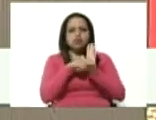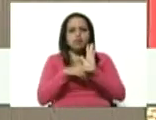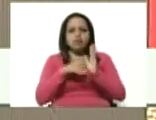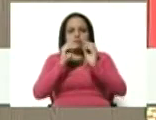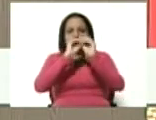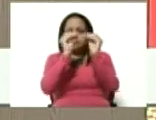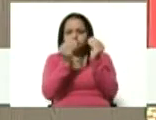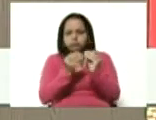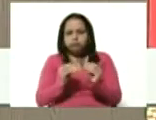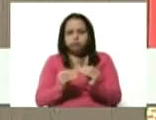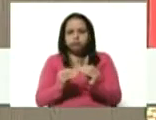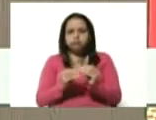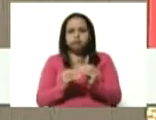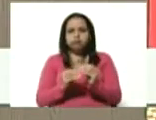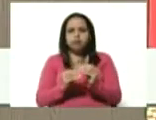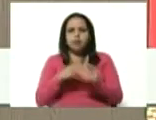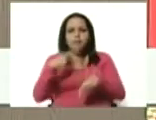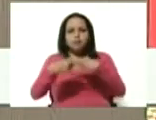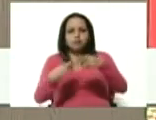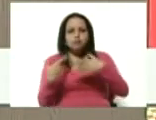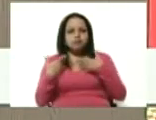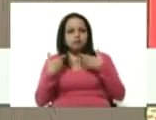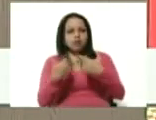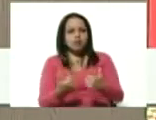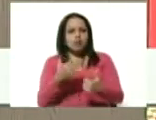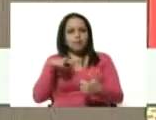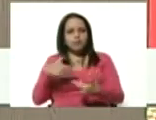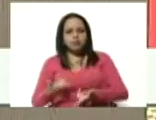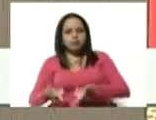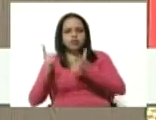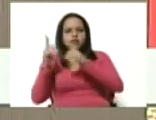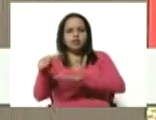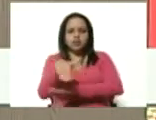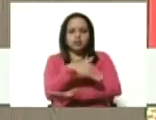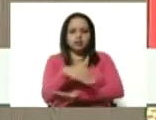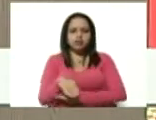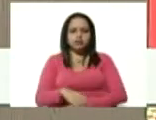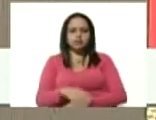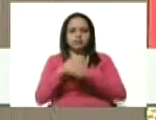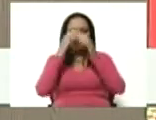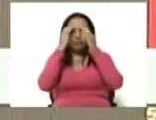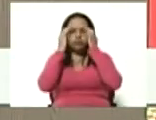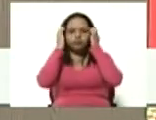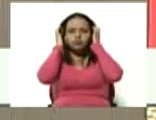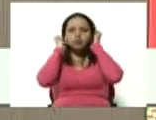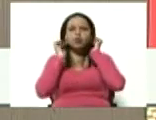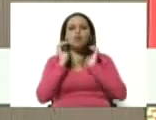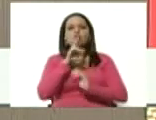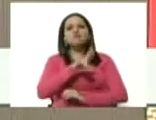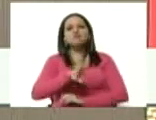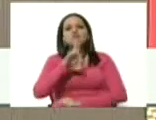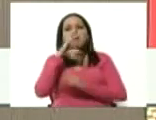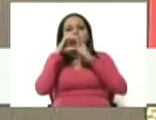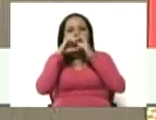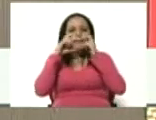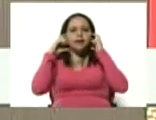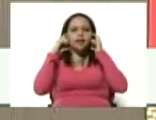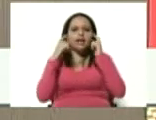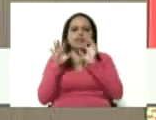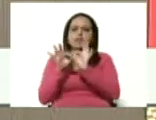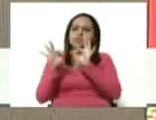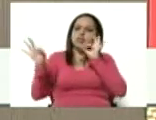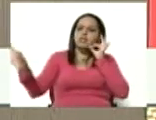diseñaron, los protocolos sanitarios para poder salir a la calle, usar la mascarilla, mantener el